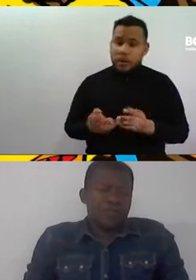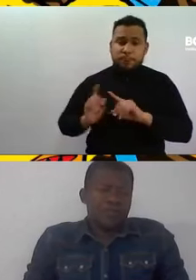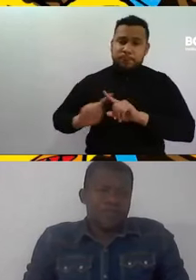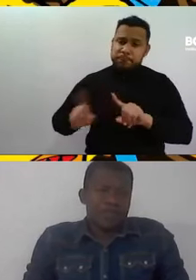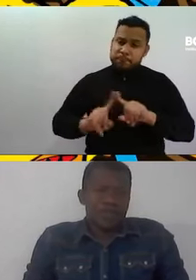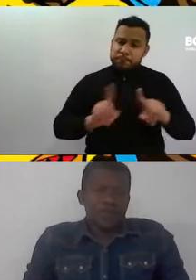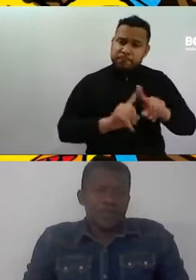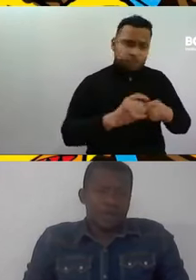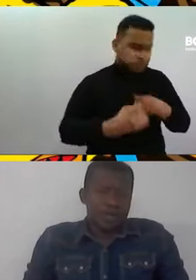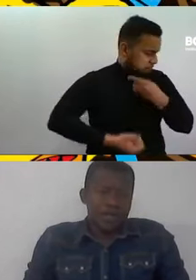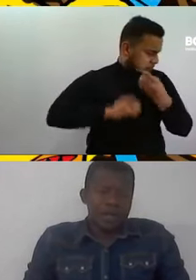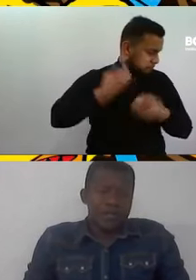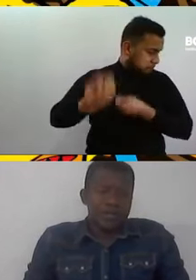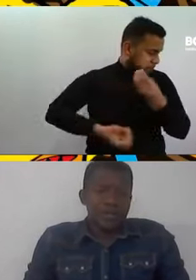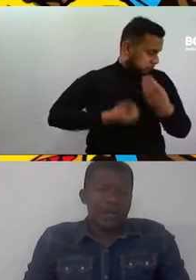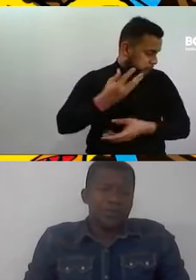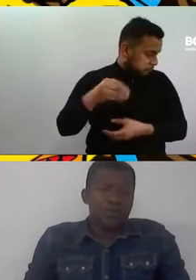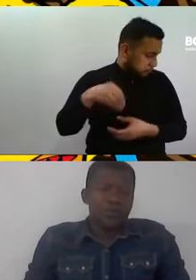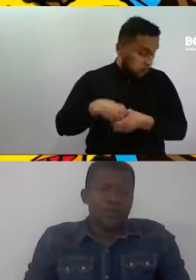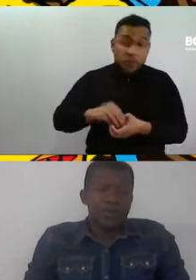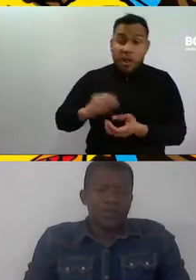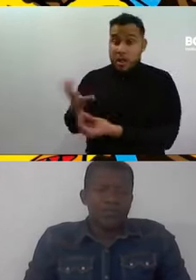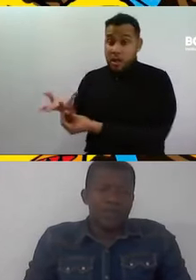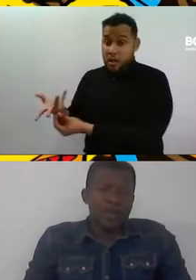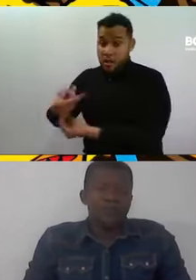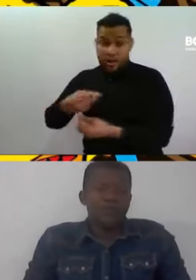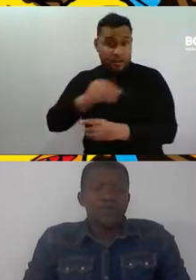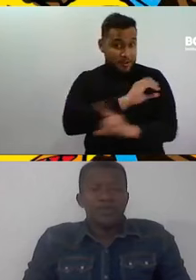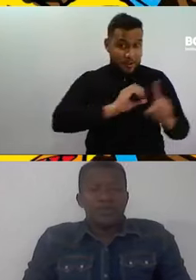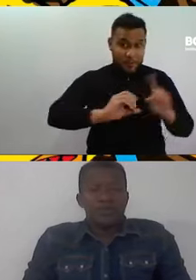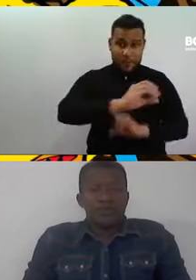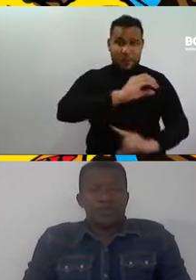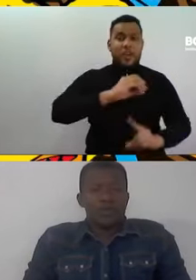distintas manifestaciones que al arte y a la cultura misma